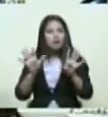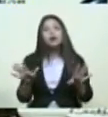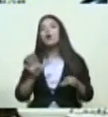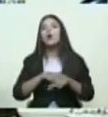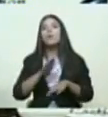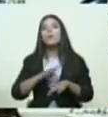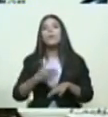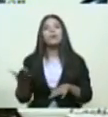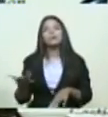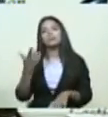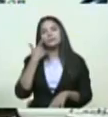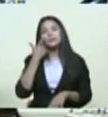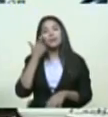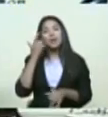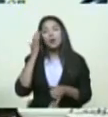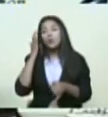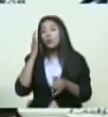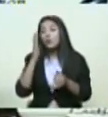mira,